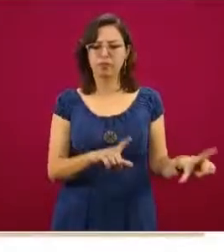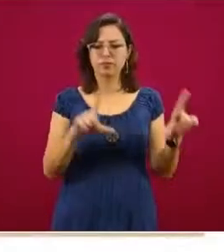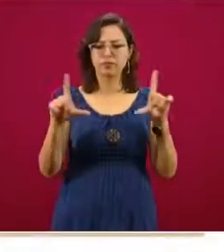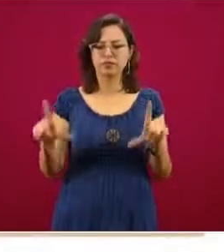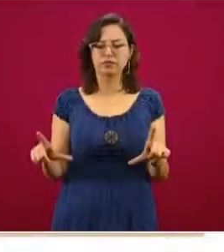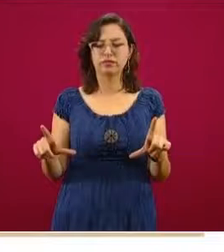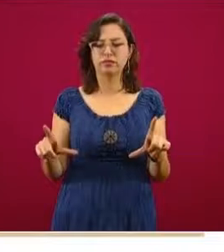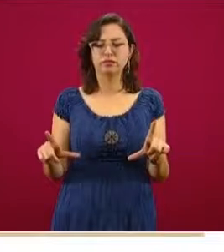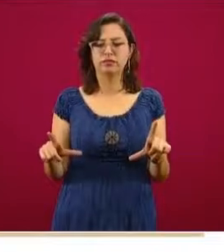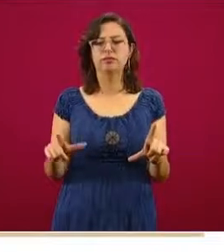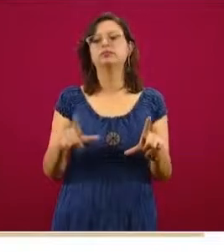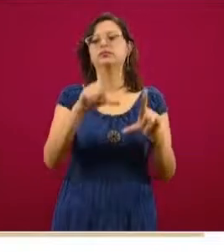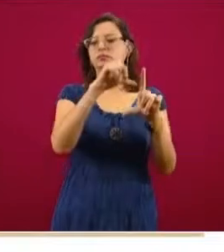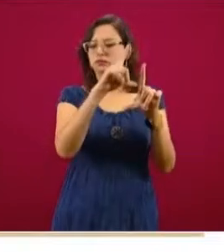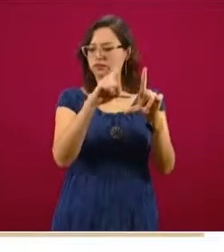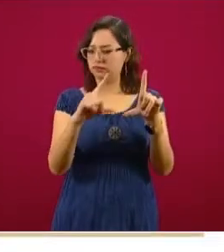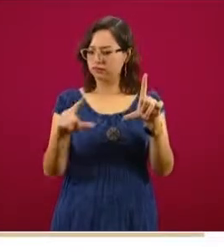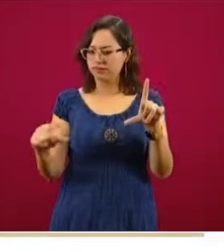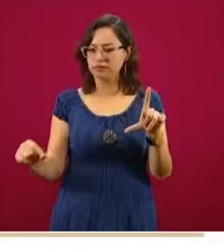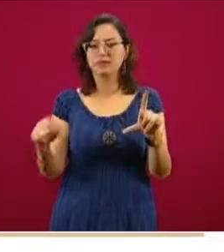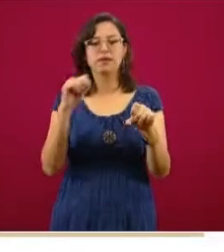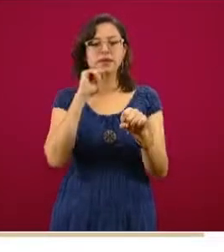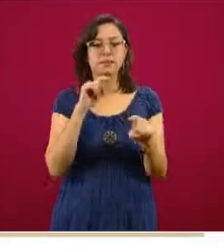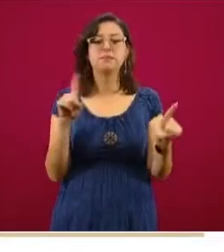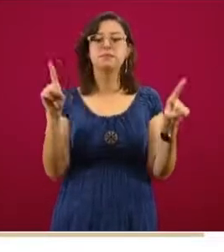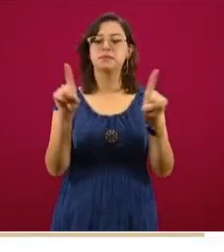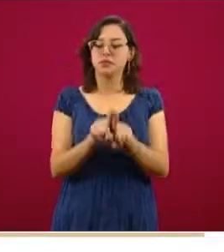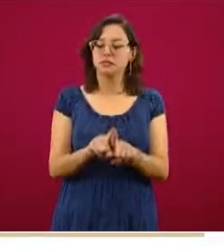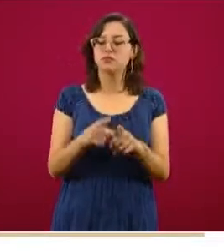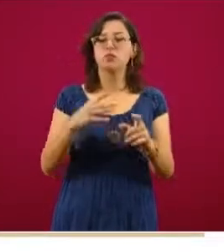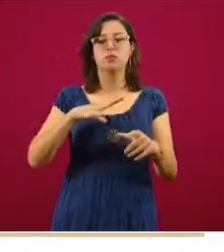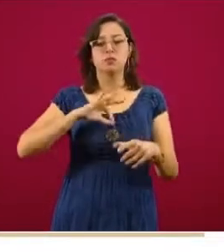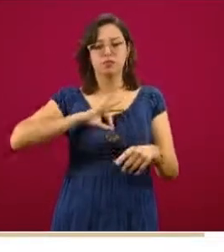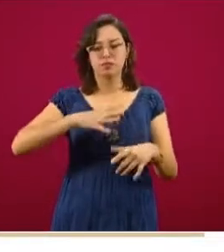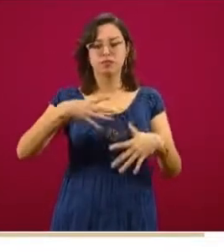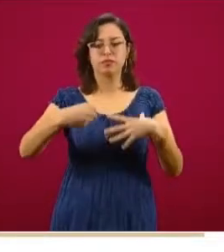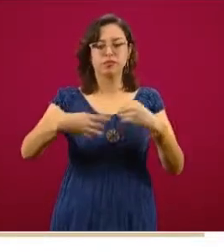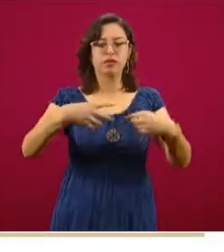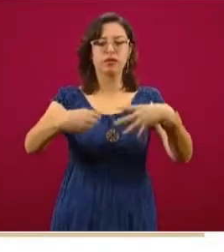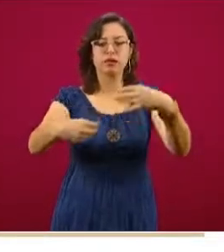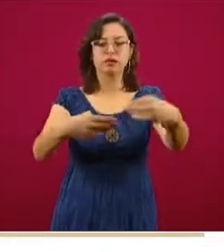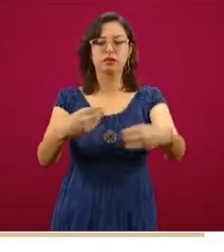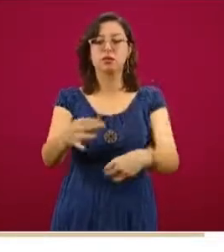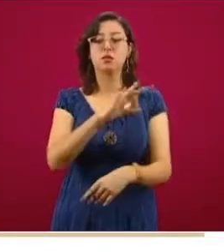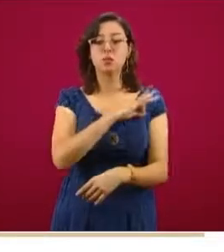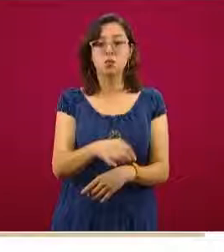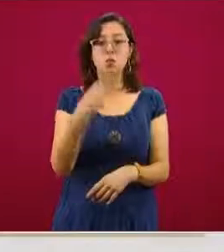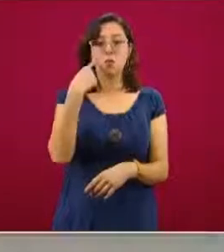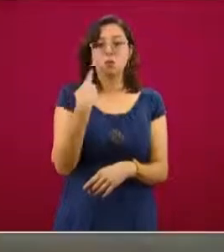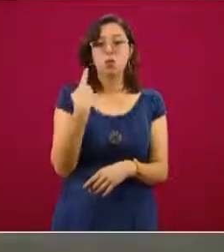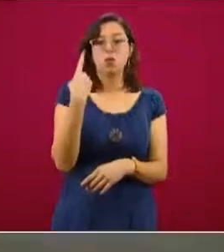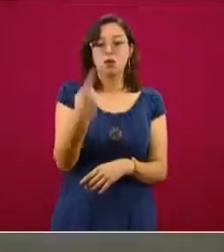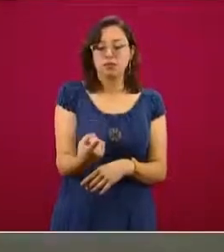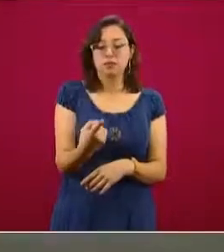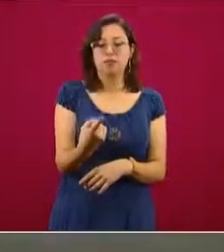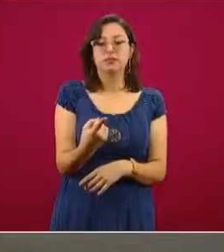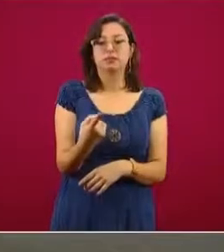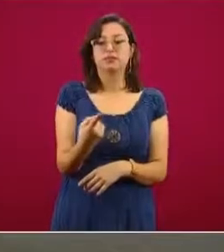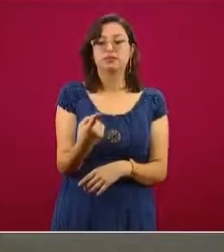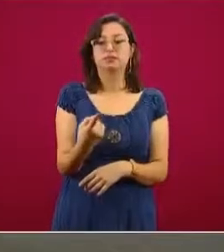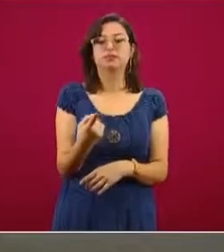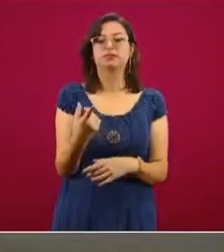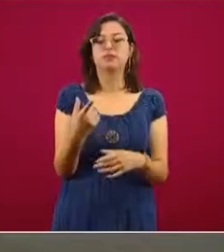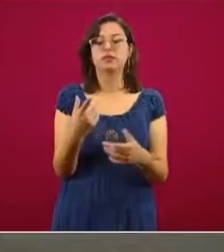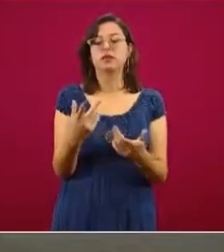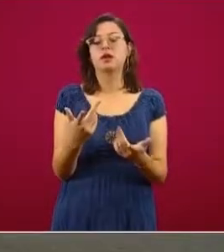distribución descendente de la epidemia activa, y en la siguiente diapositiva vemos ahora sí la distribución